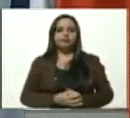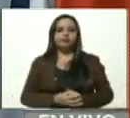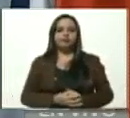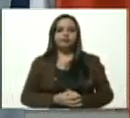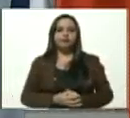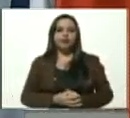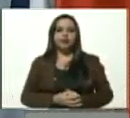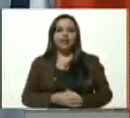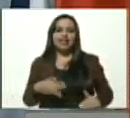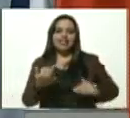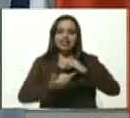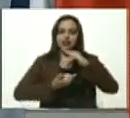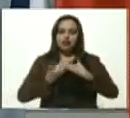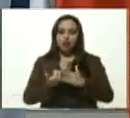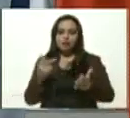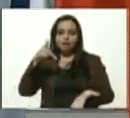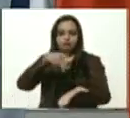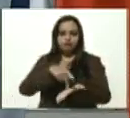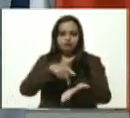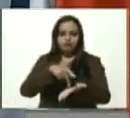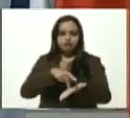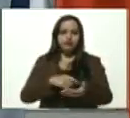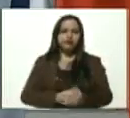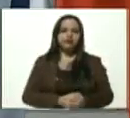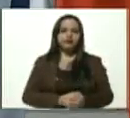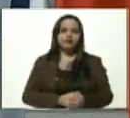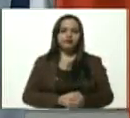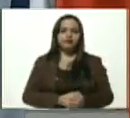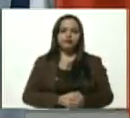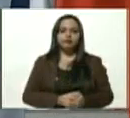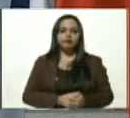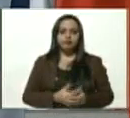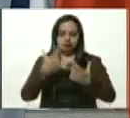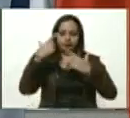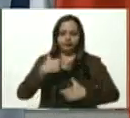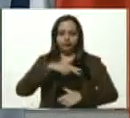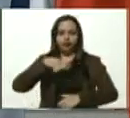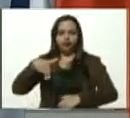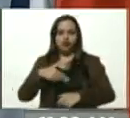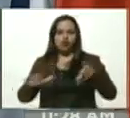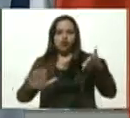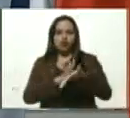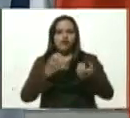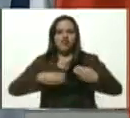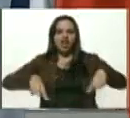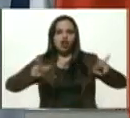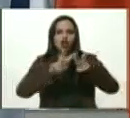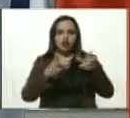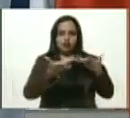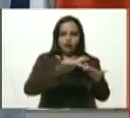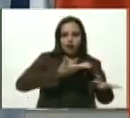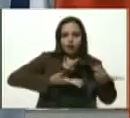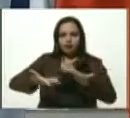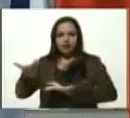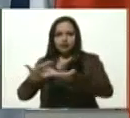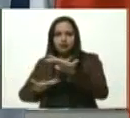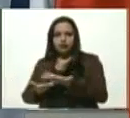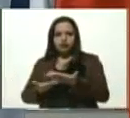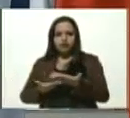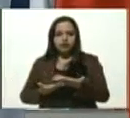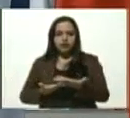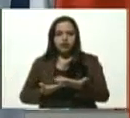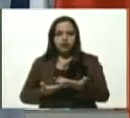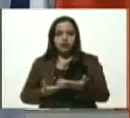como institución miembro del Poder Ciudadano que, en base al principio de cooperación entre los poderes